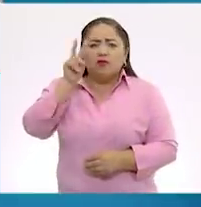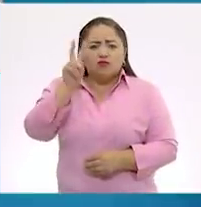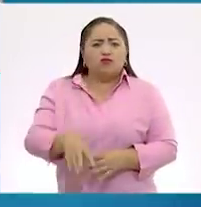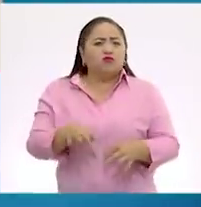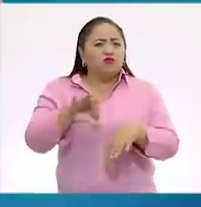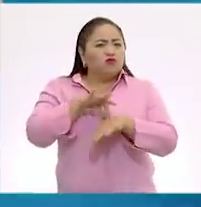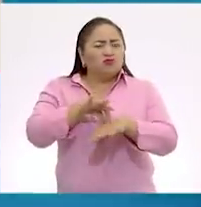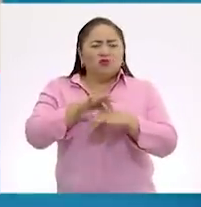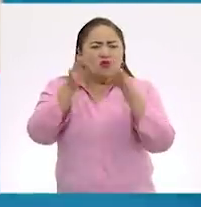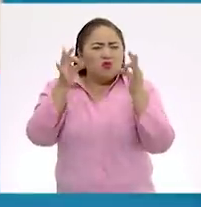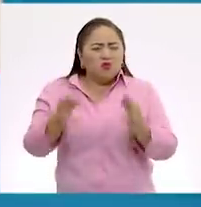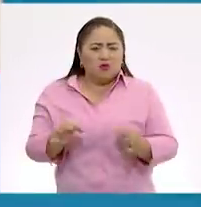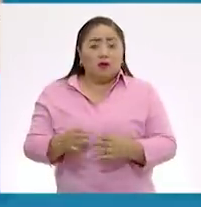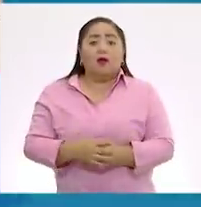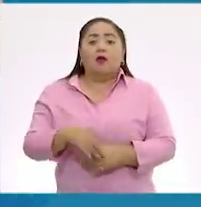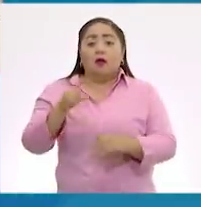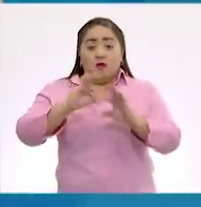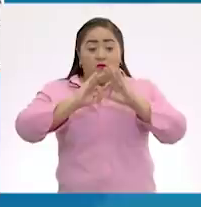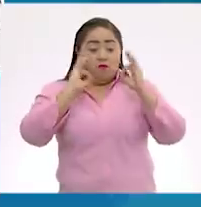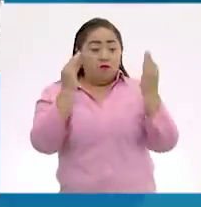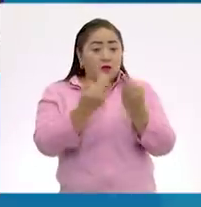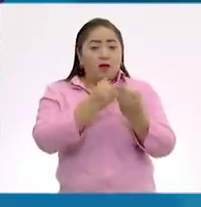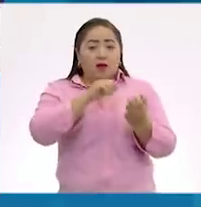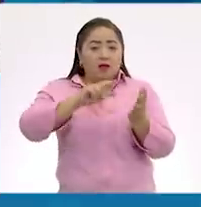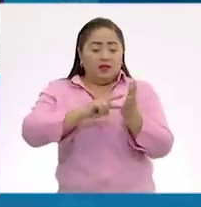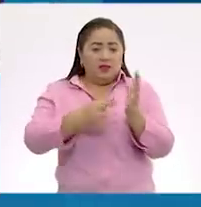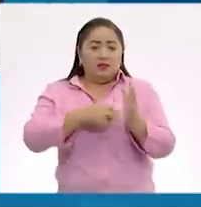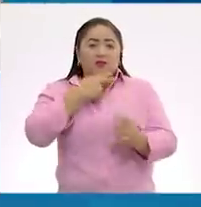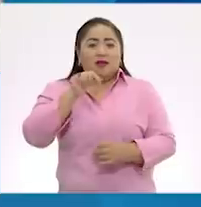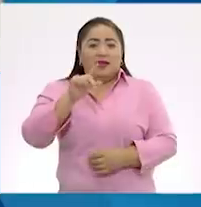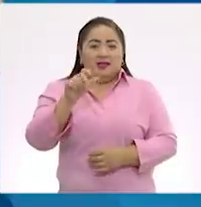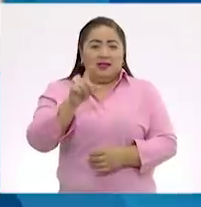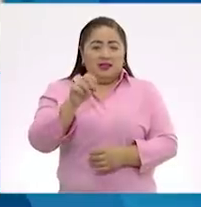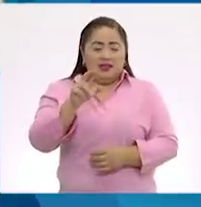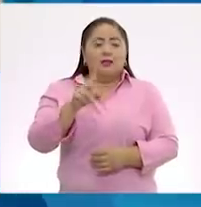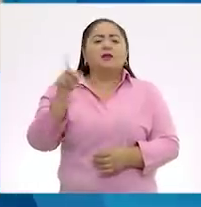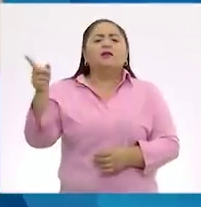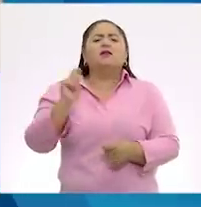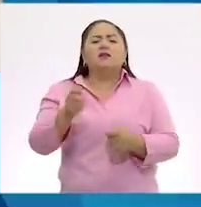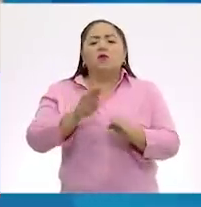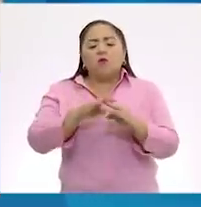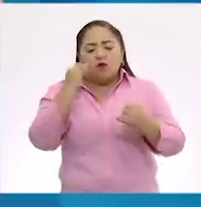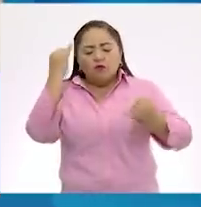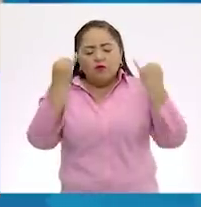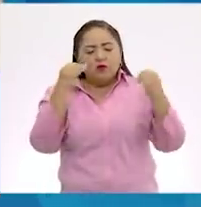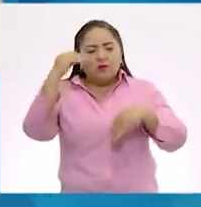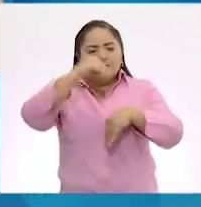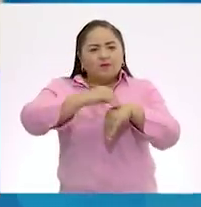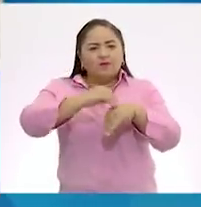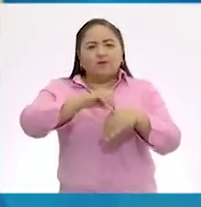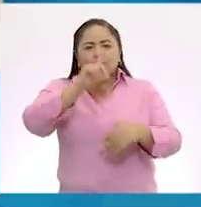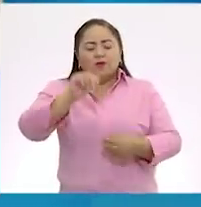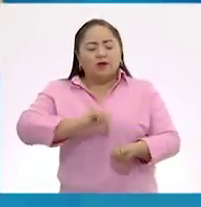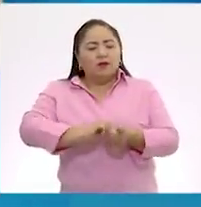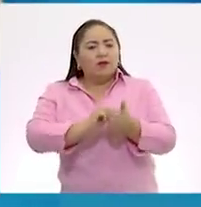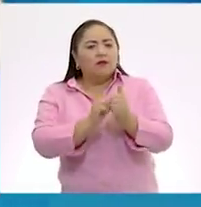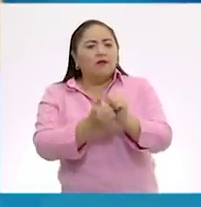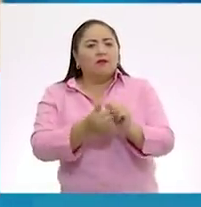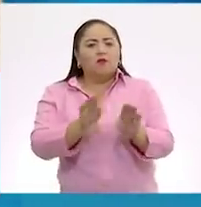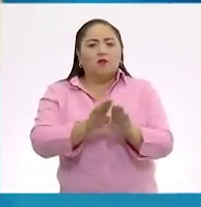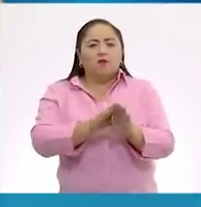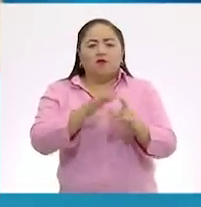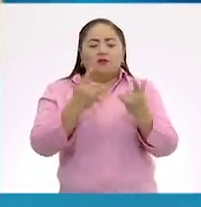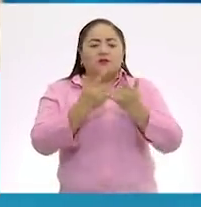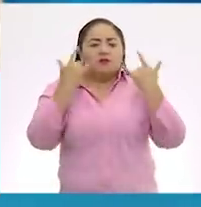original. La formación ingenieril de Alexander Calder contribuyó a inventar esculturas que revolucionaron auténticamente